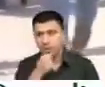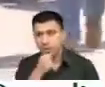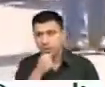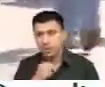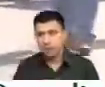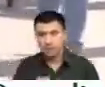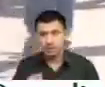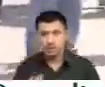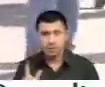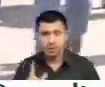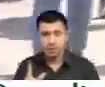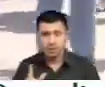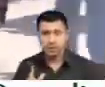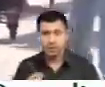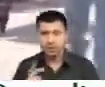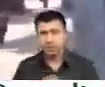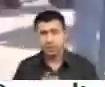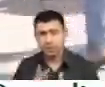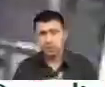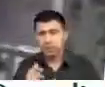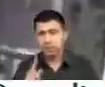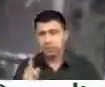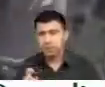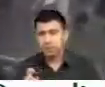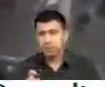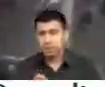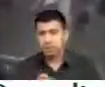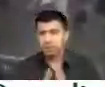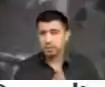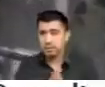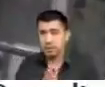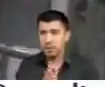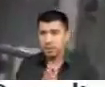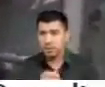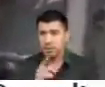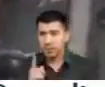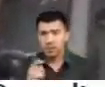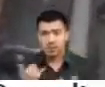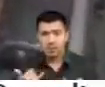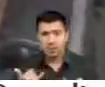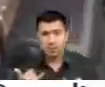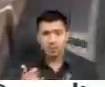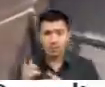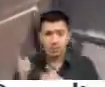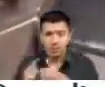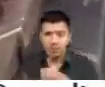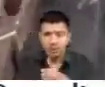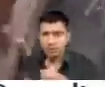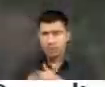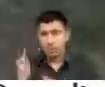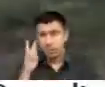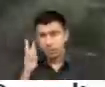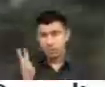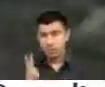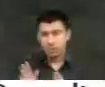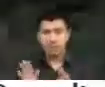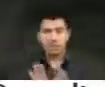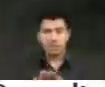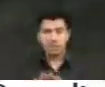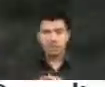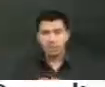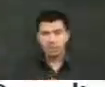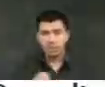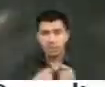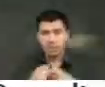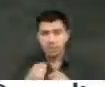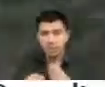El gobierno colombiano rechaza enfáticamente tales calificativos. Los comerciantes de la ciudad de Cúcuta han sido quienes más han ayudado a